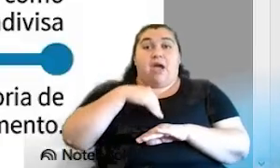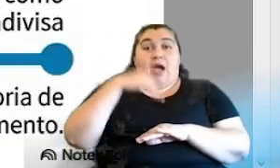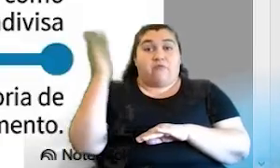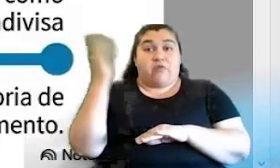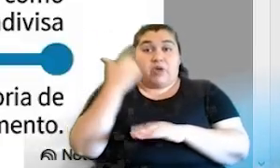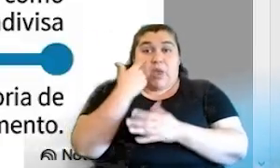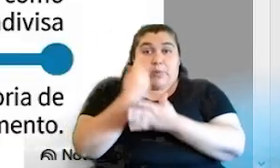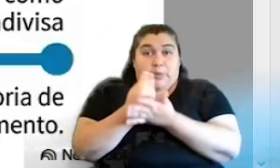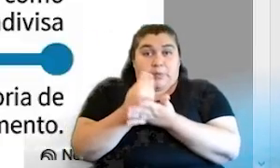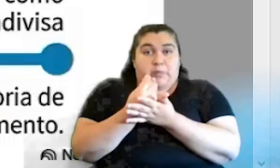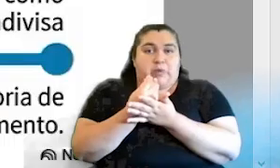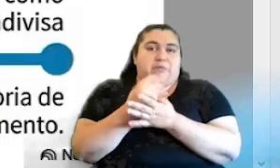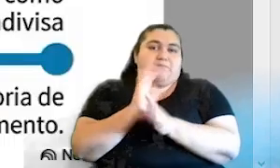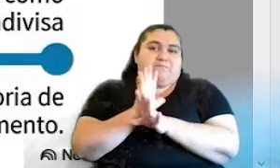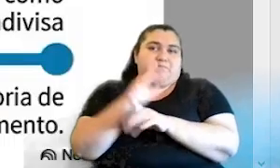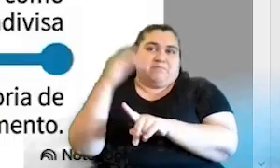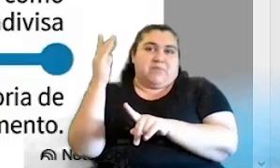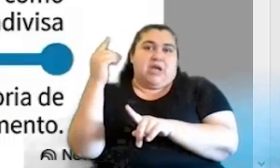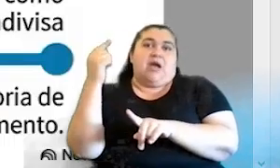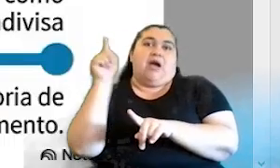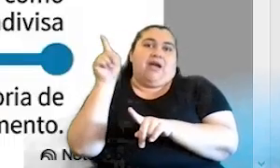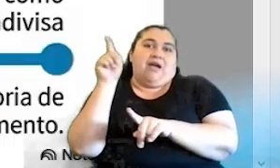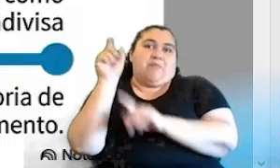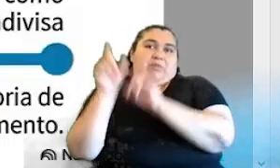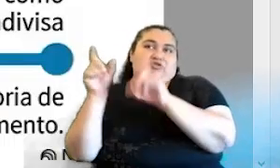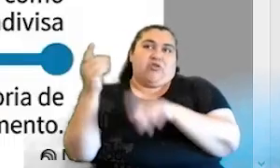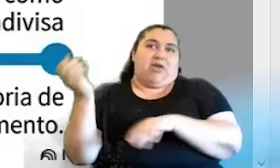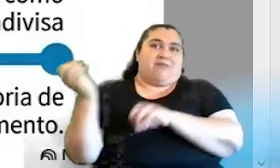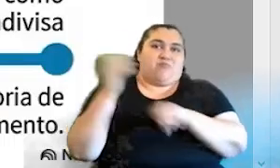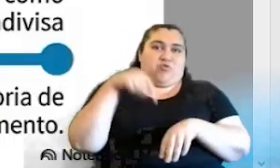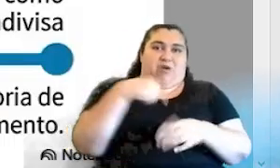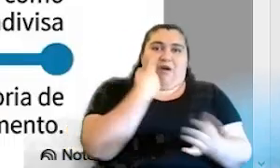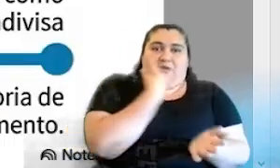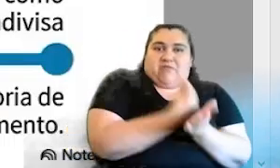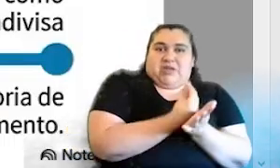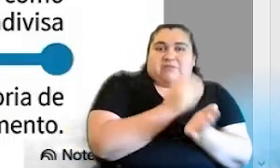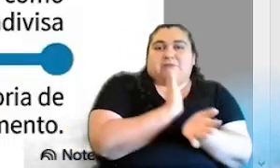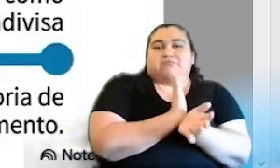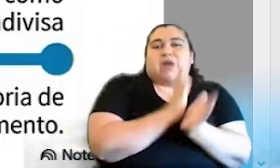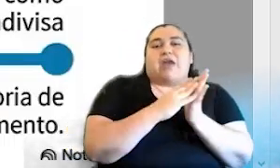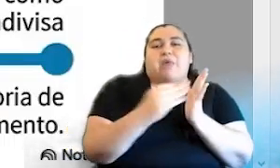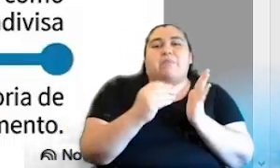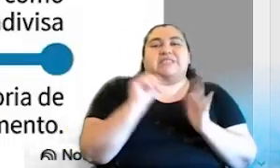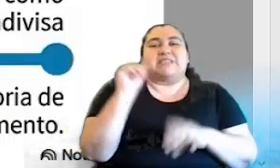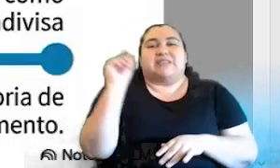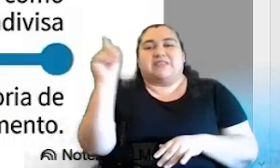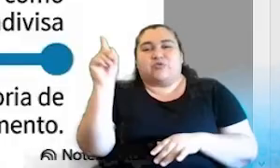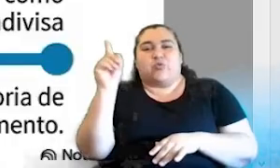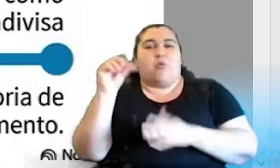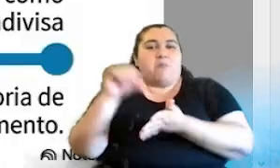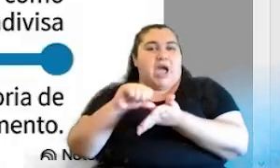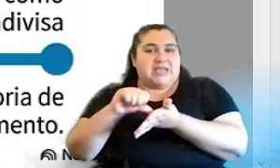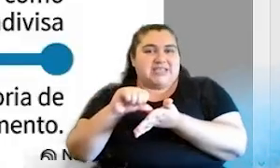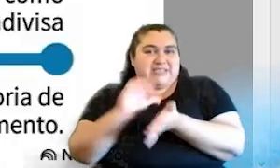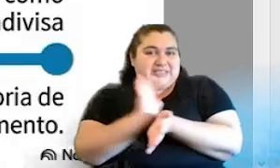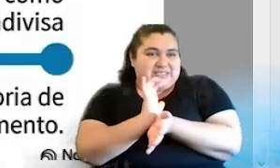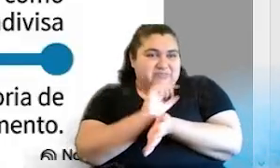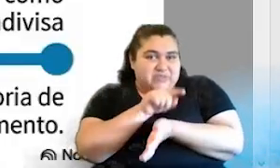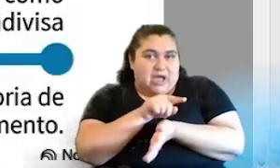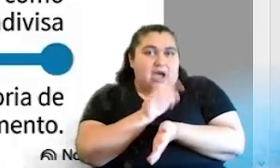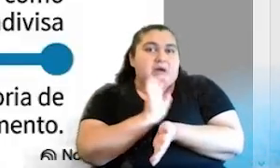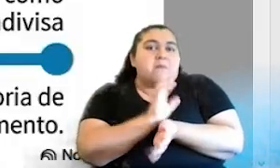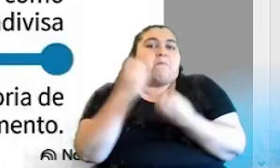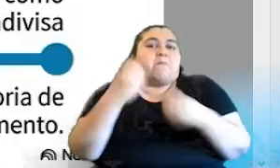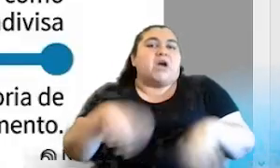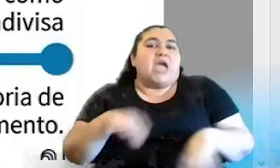estén trabajando aquí representando a sus estados y no se los va a considerar residentes. ¿Quiénes también